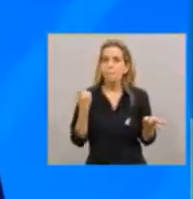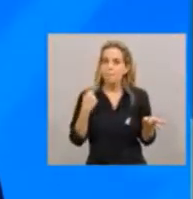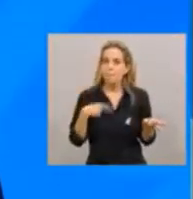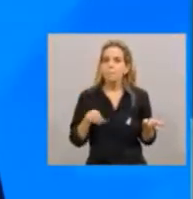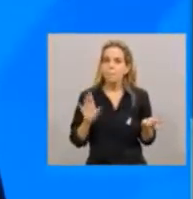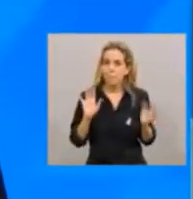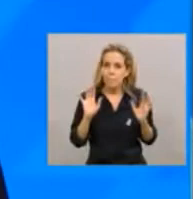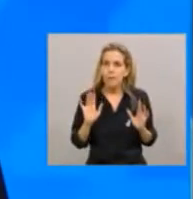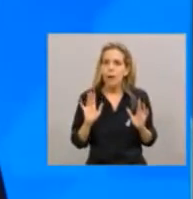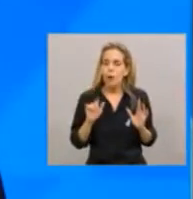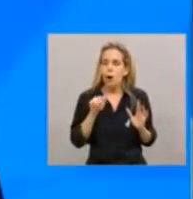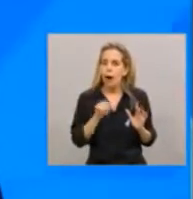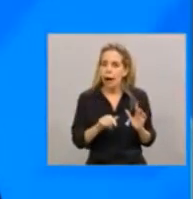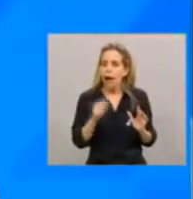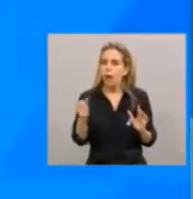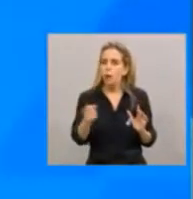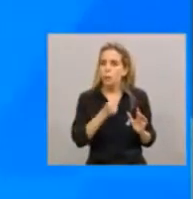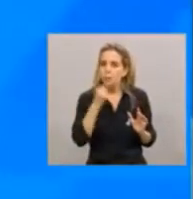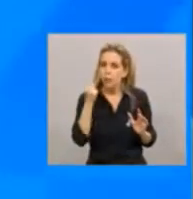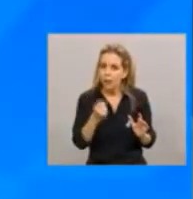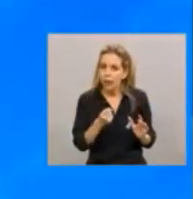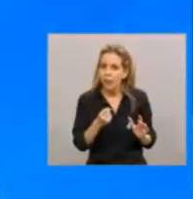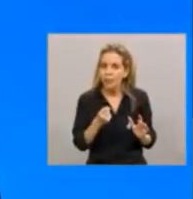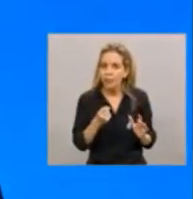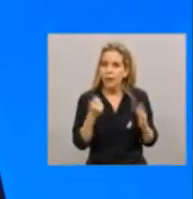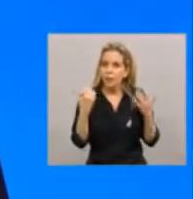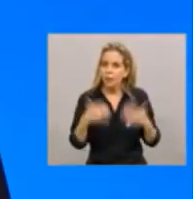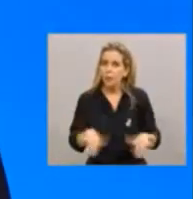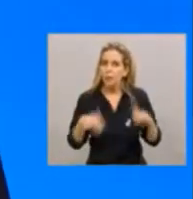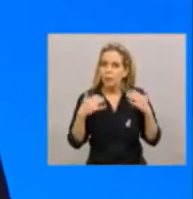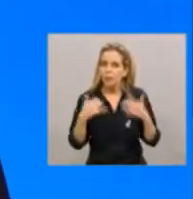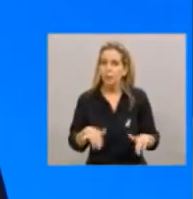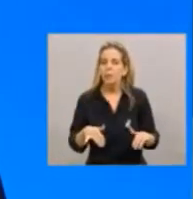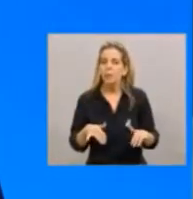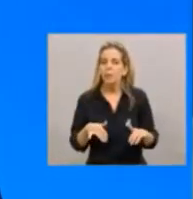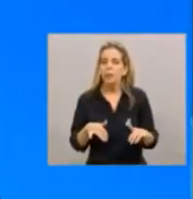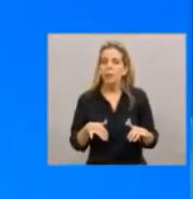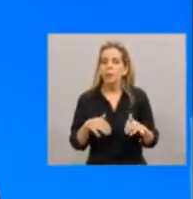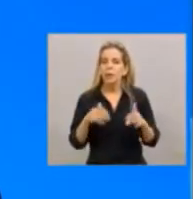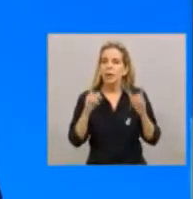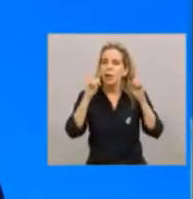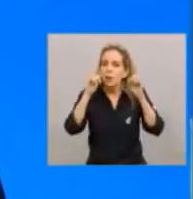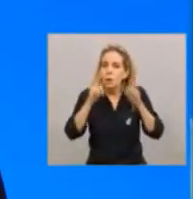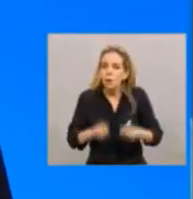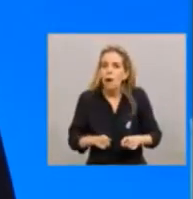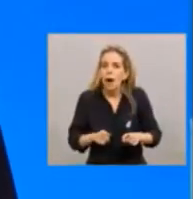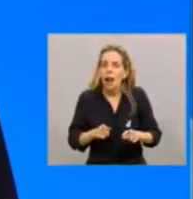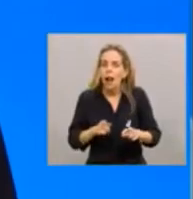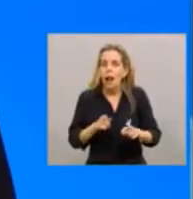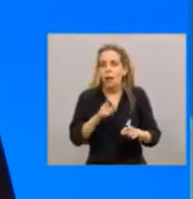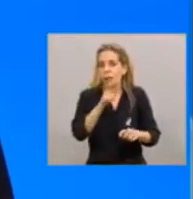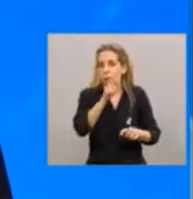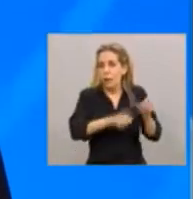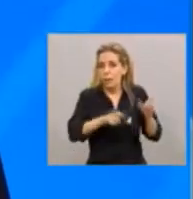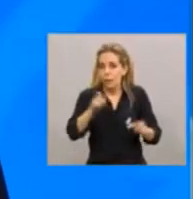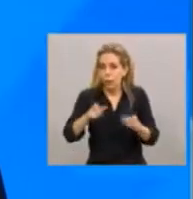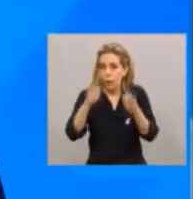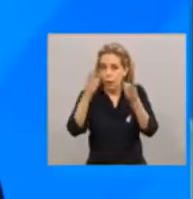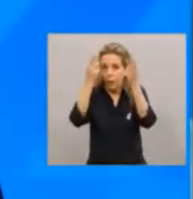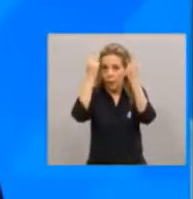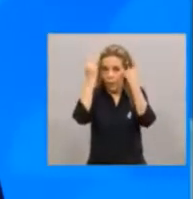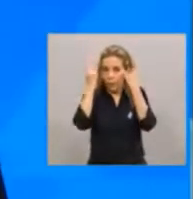lo notable es que semejante diferencia no amilanó a ninguno de esos hombres